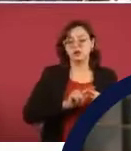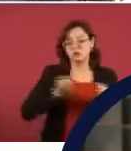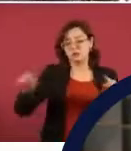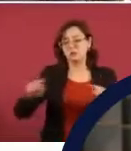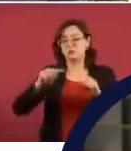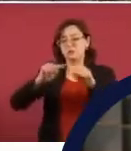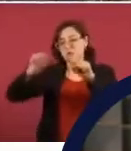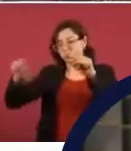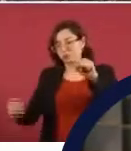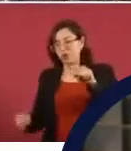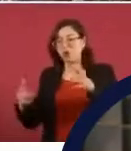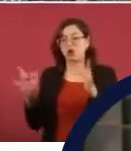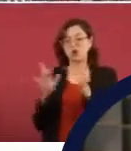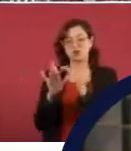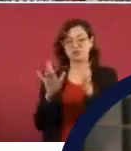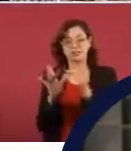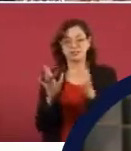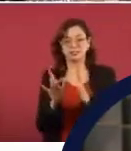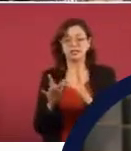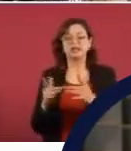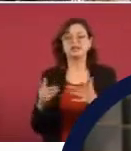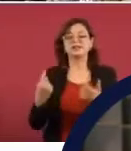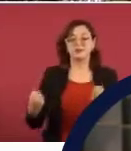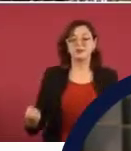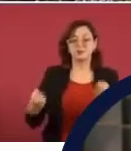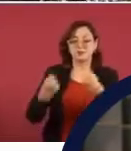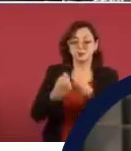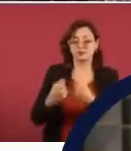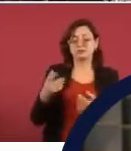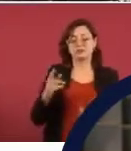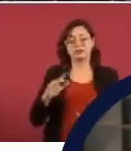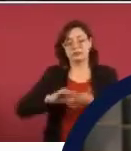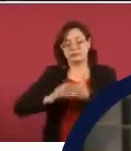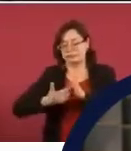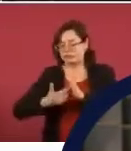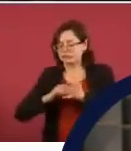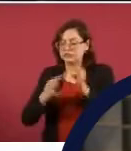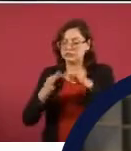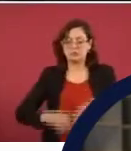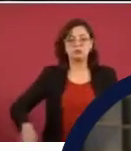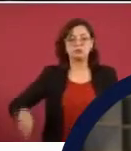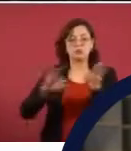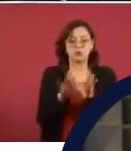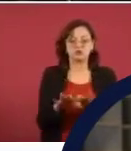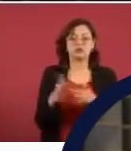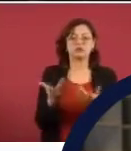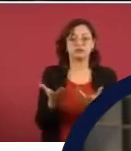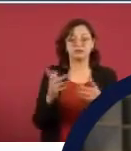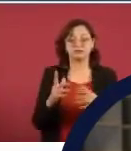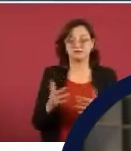veces, en la lógica revolucionaria se requiere concentrar el poder para